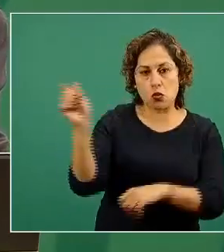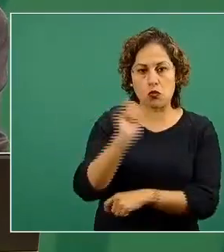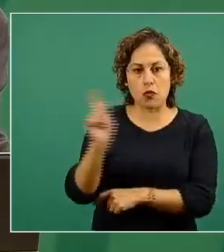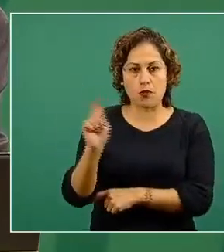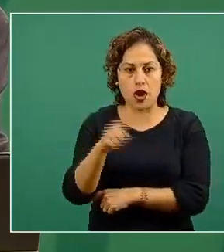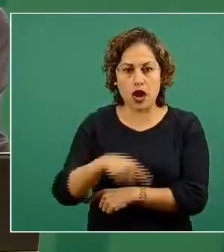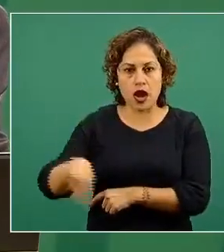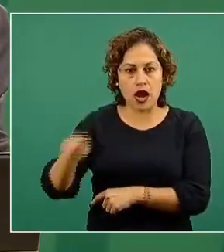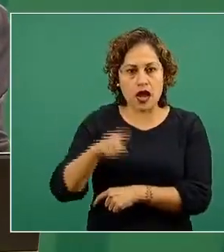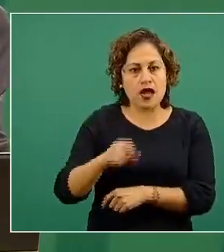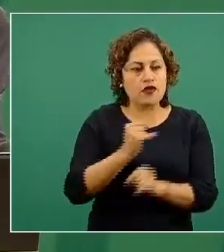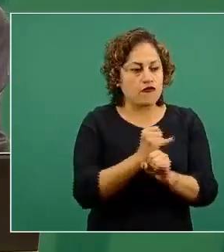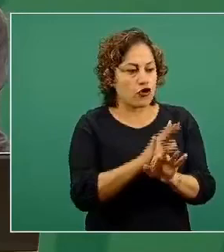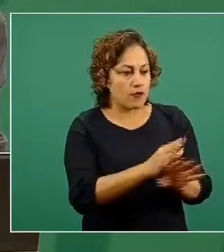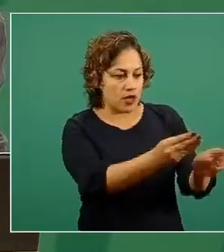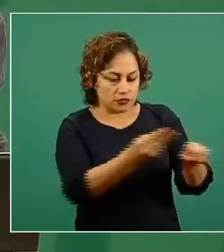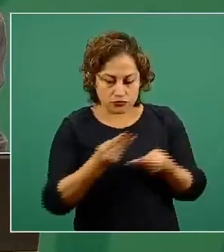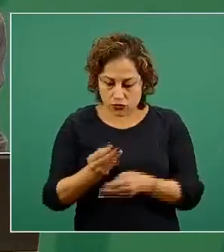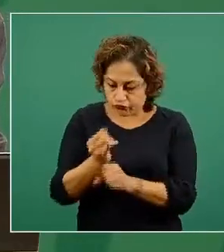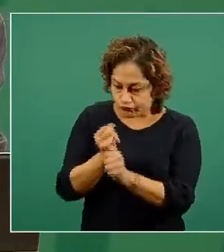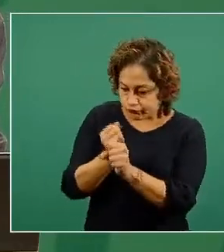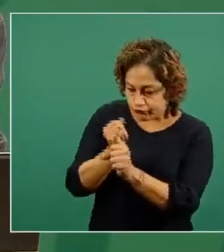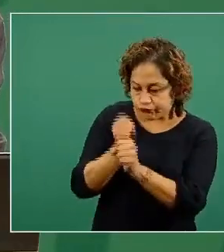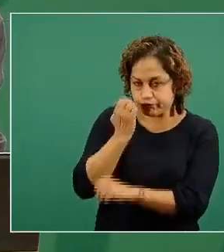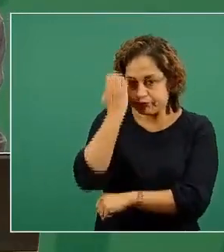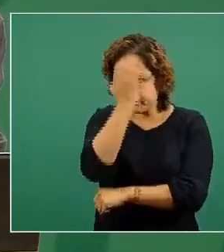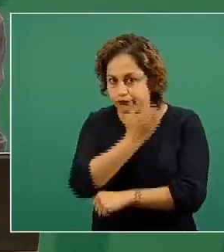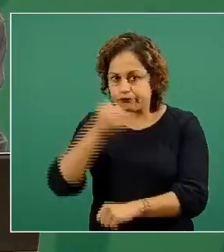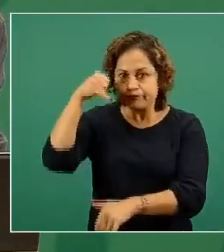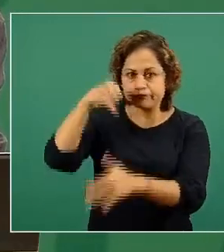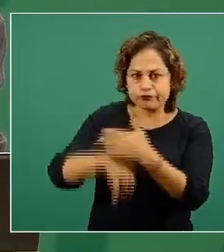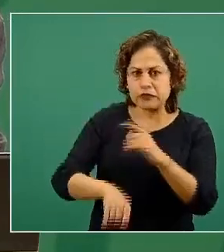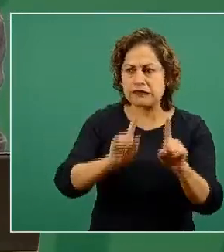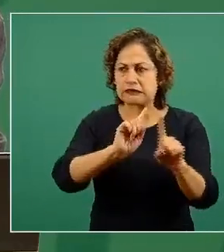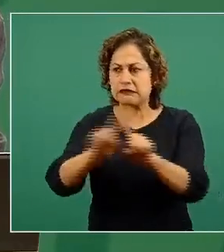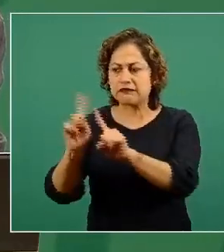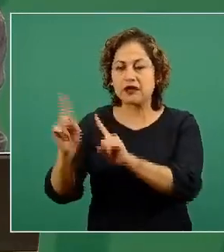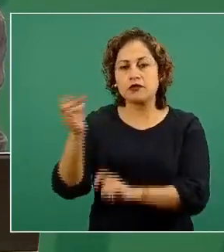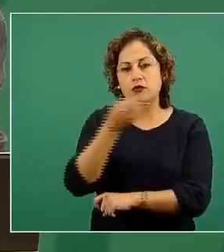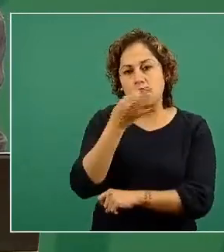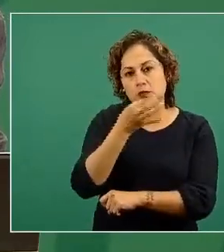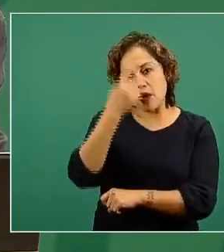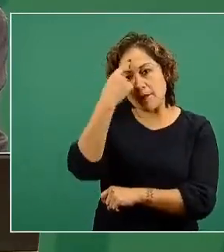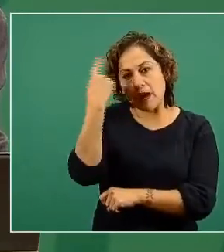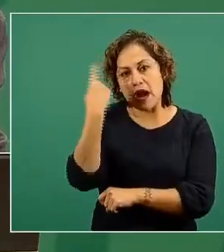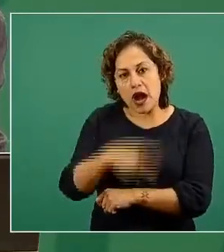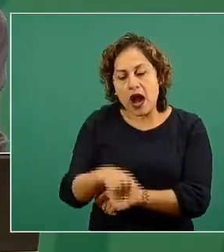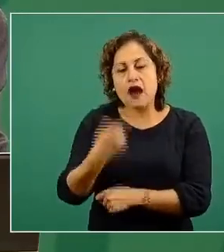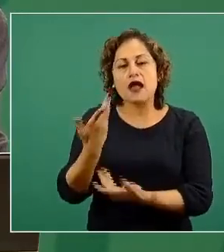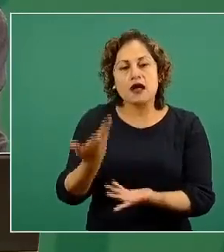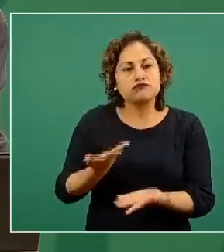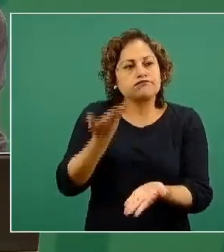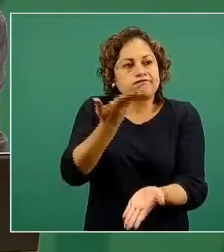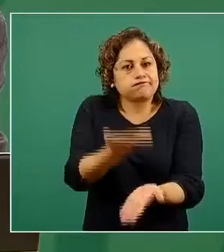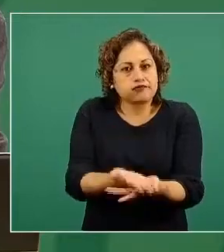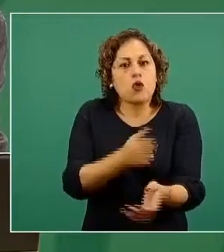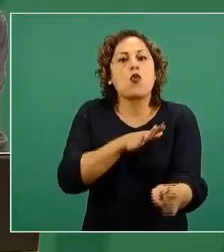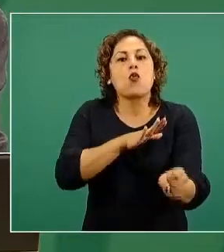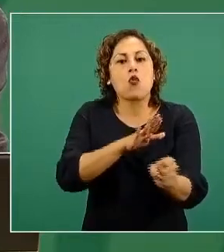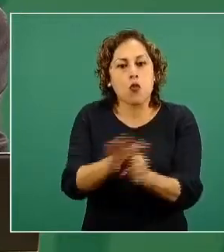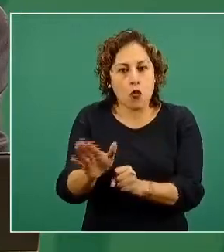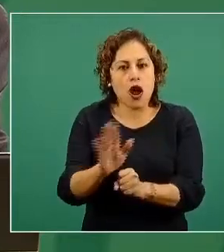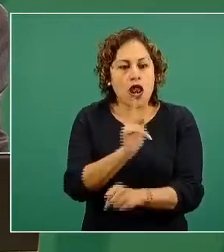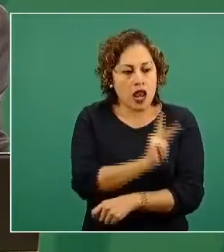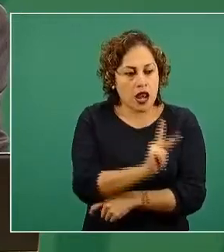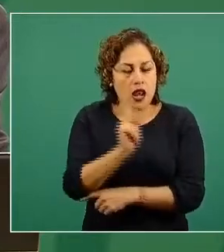evidencia con ivermectina, como con muchos otros medicamentos que se han puesto sobre la mesa. Se evalúa la evidencia